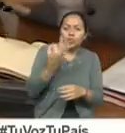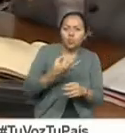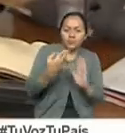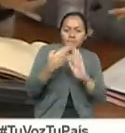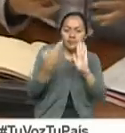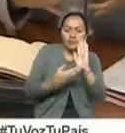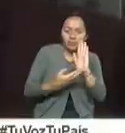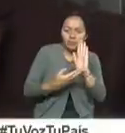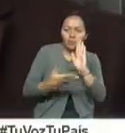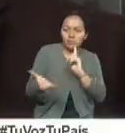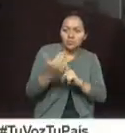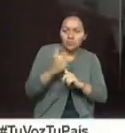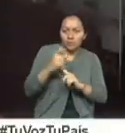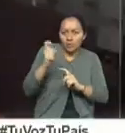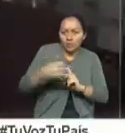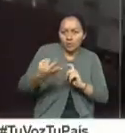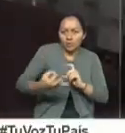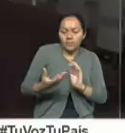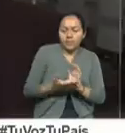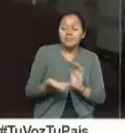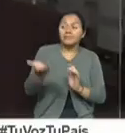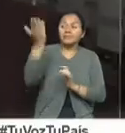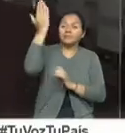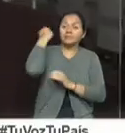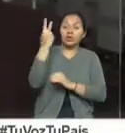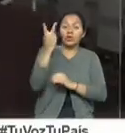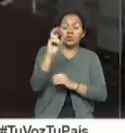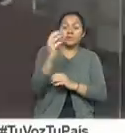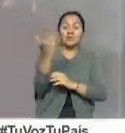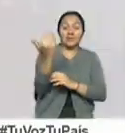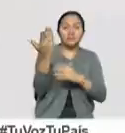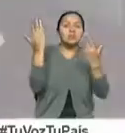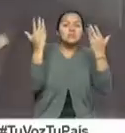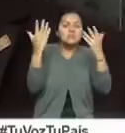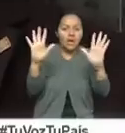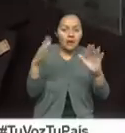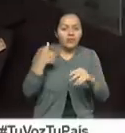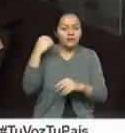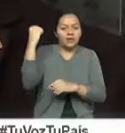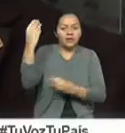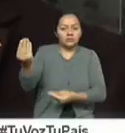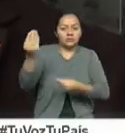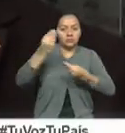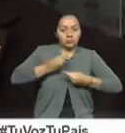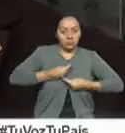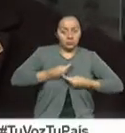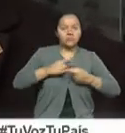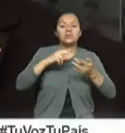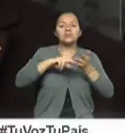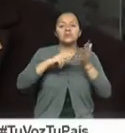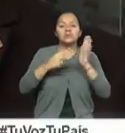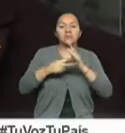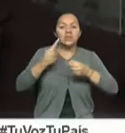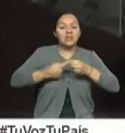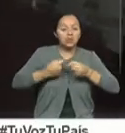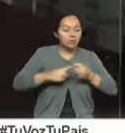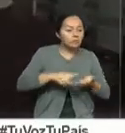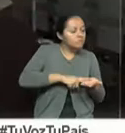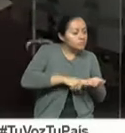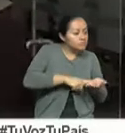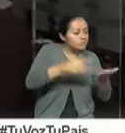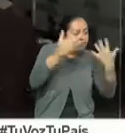y logros alcanzados. Nosotros en el 2015 adquirimos beneficios y garantías, reglamento de aranceles, que se dio en Quito.